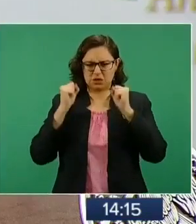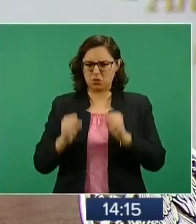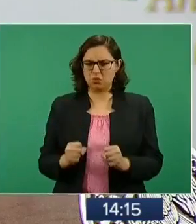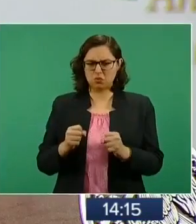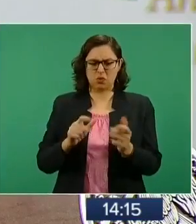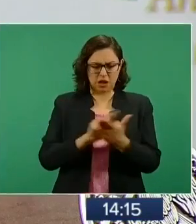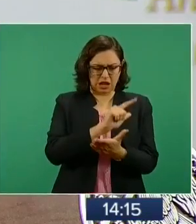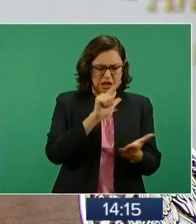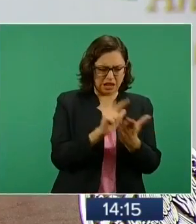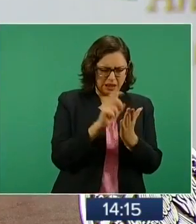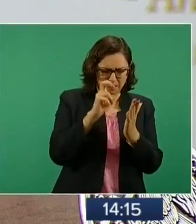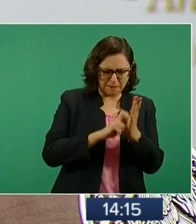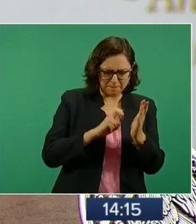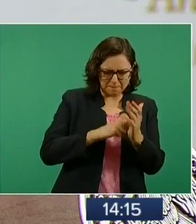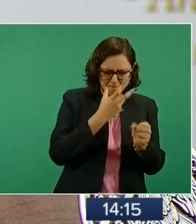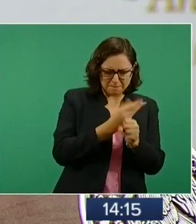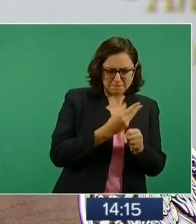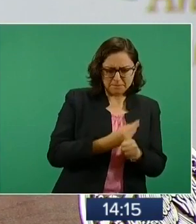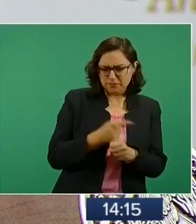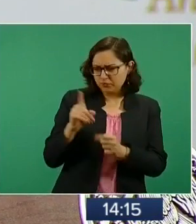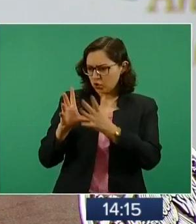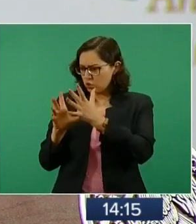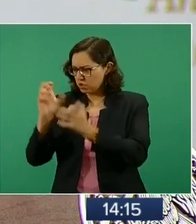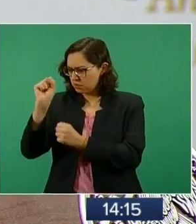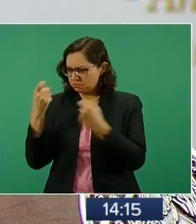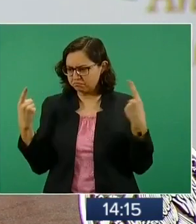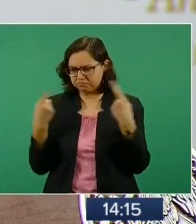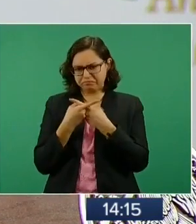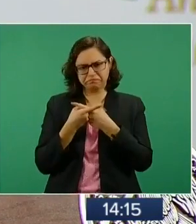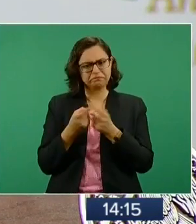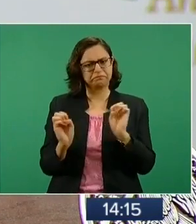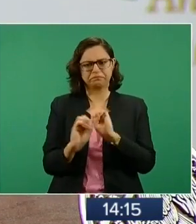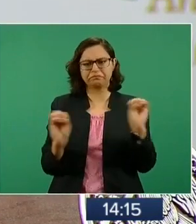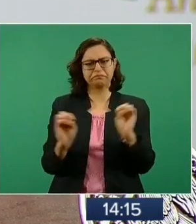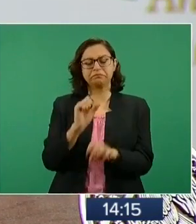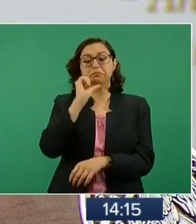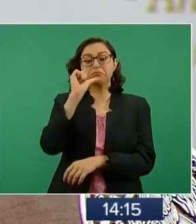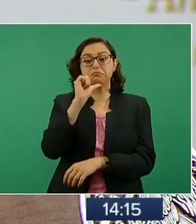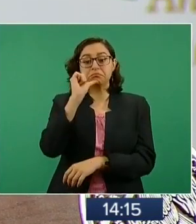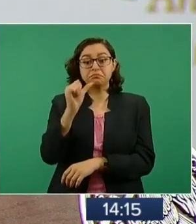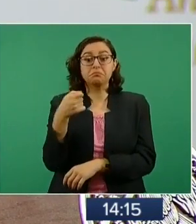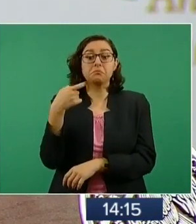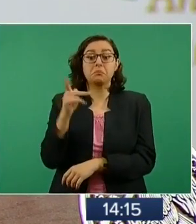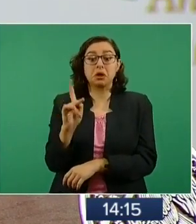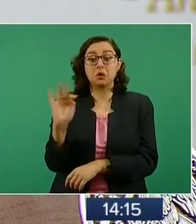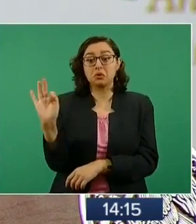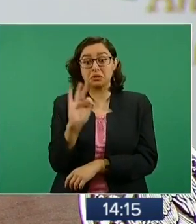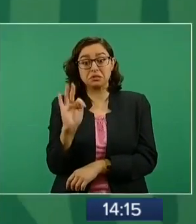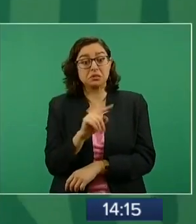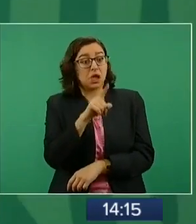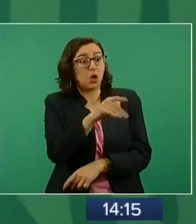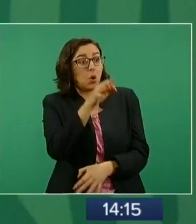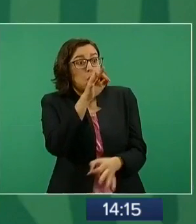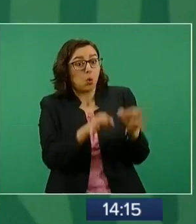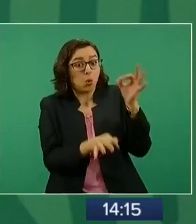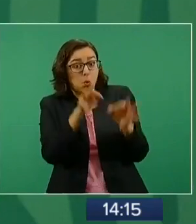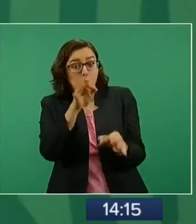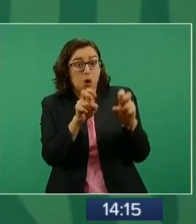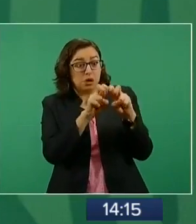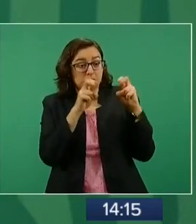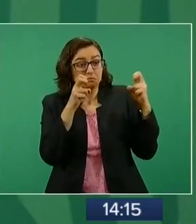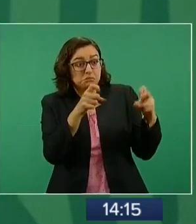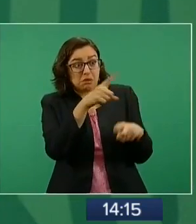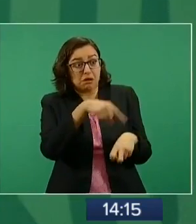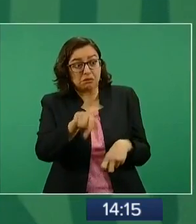reforma, pero sí lo determinan jueces, magistrados, ministros,